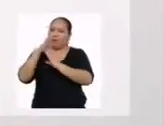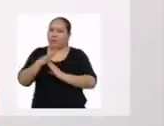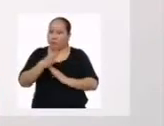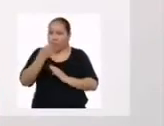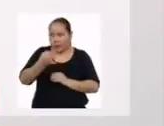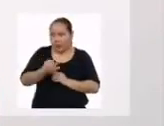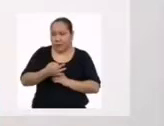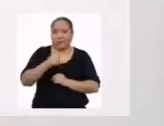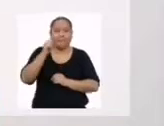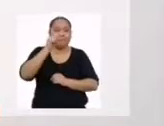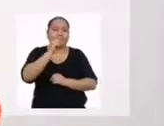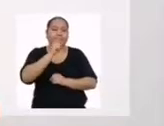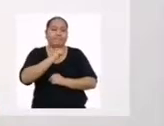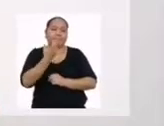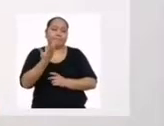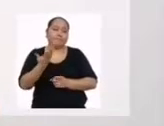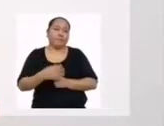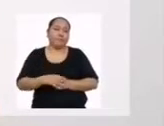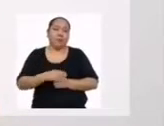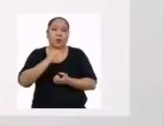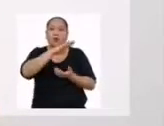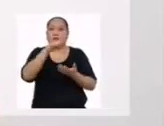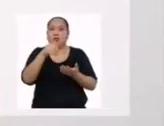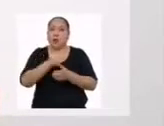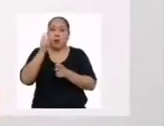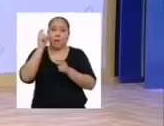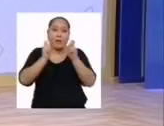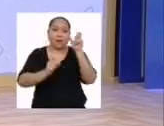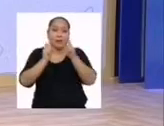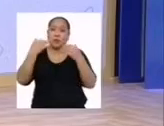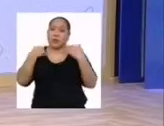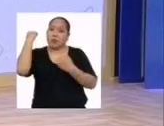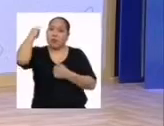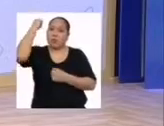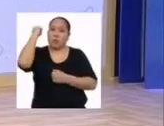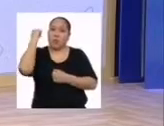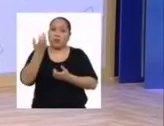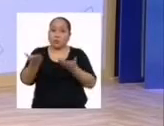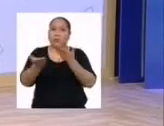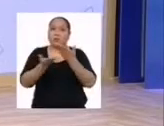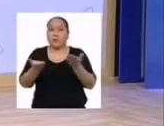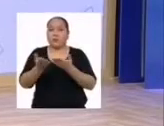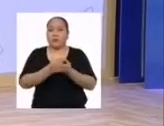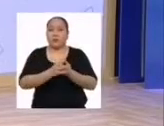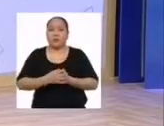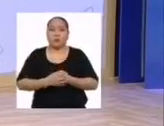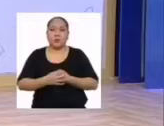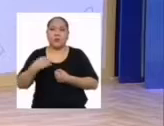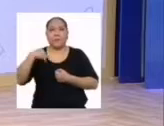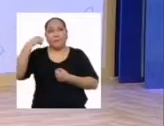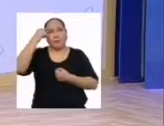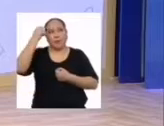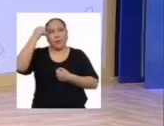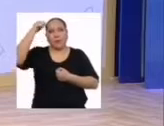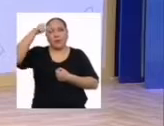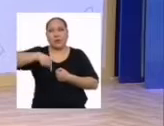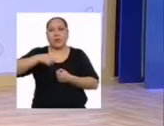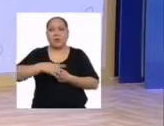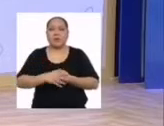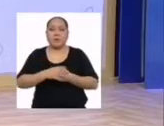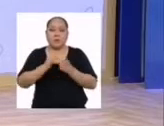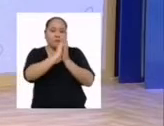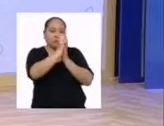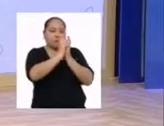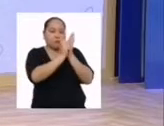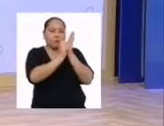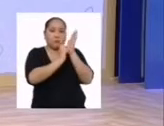Es verdad. Todas las personas tienen derecho a la atención. Entonces, pienso que en mi texto expositivo